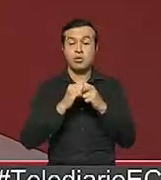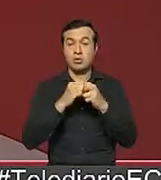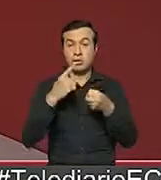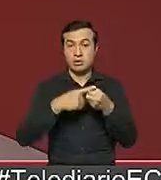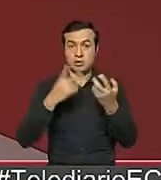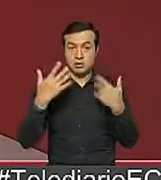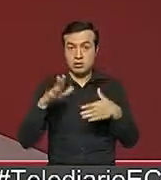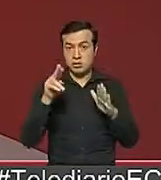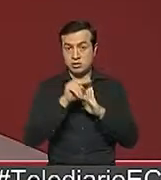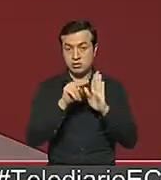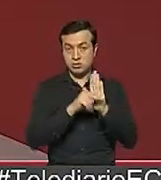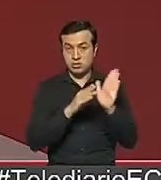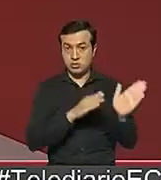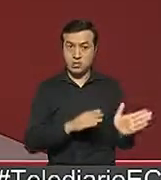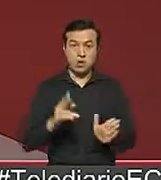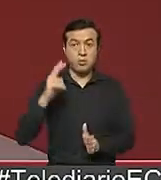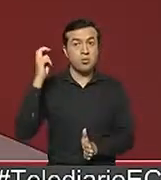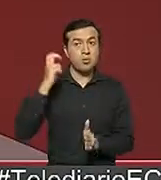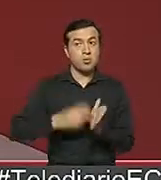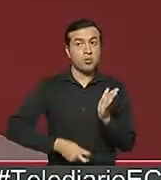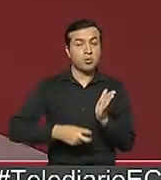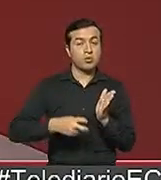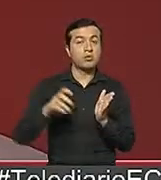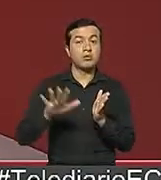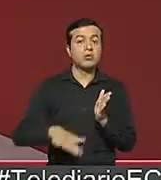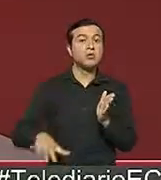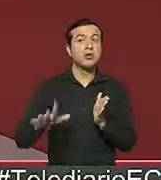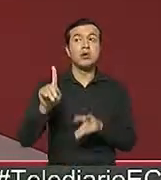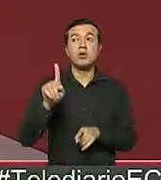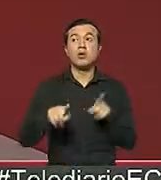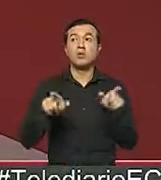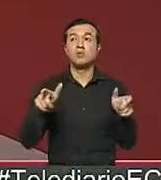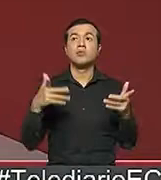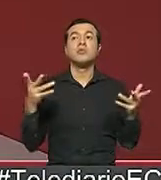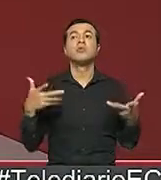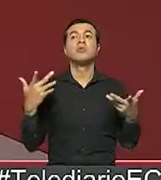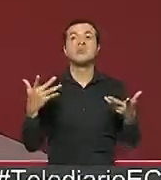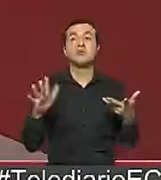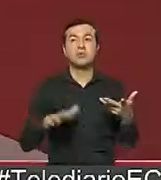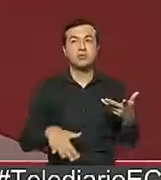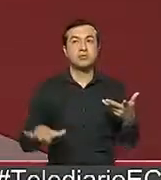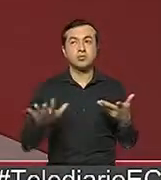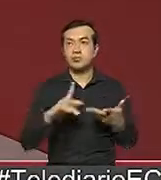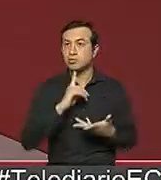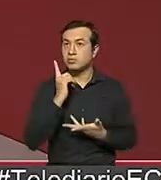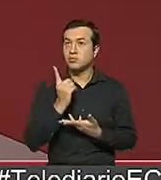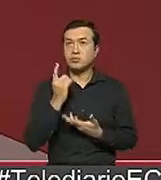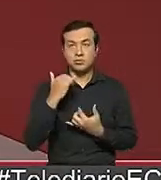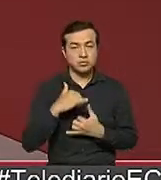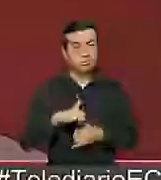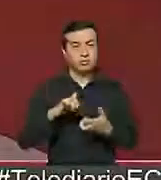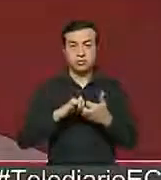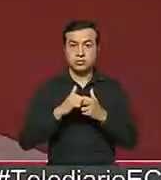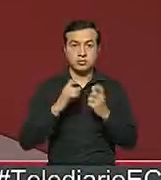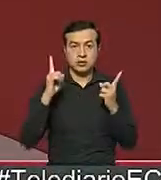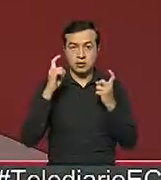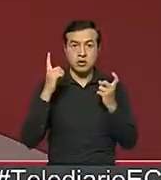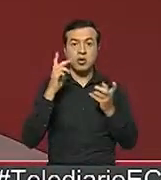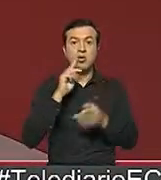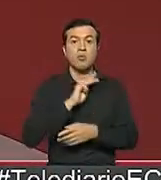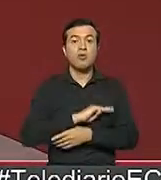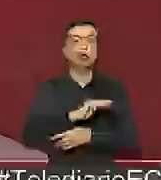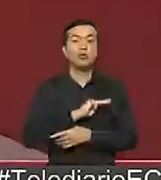Pese a las ordenanzas y multas por el mal uso de la vía pública, varias personas siguen en esta actividad informal. Ante ello, el